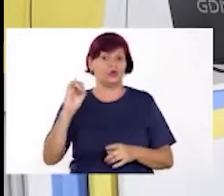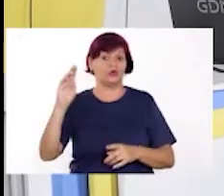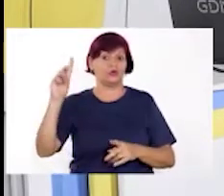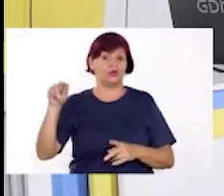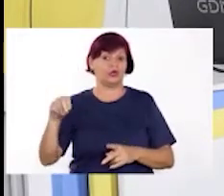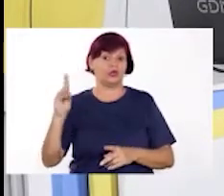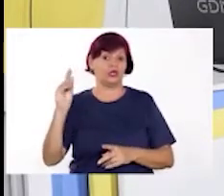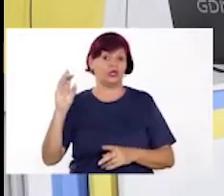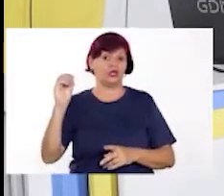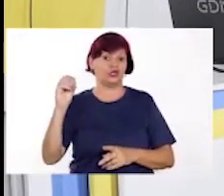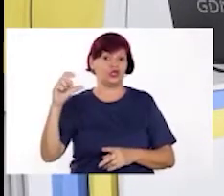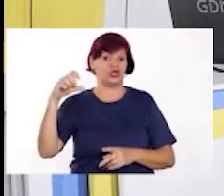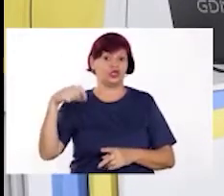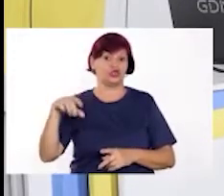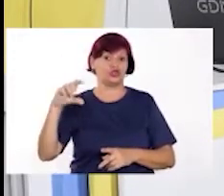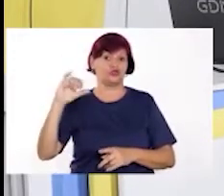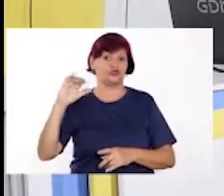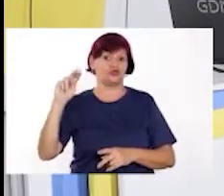Indochina.